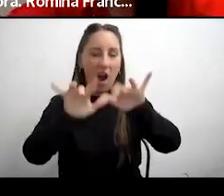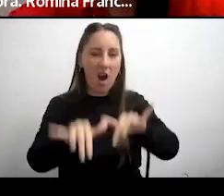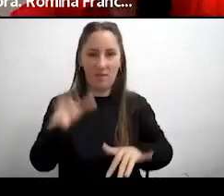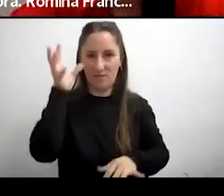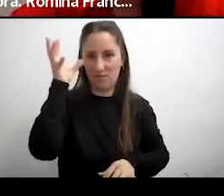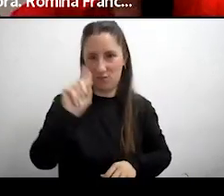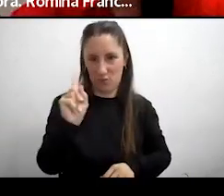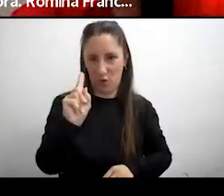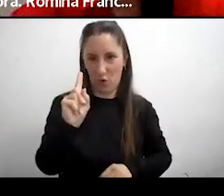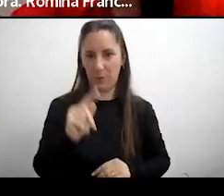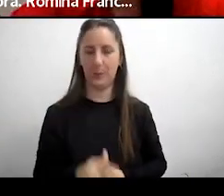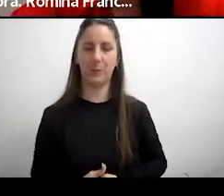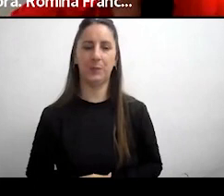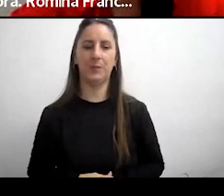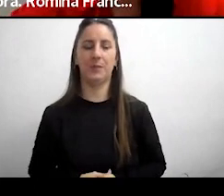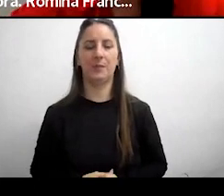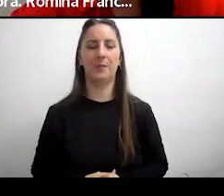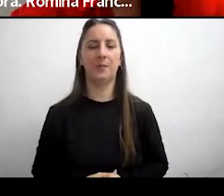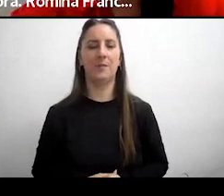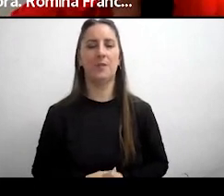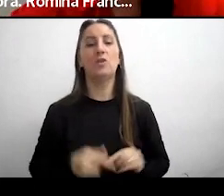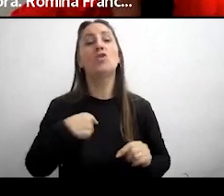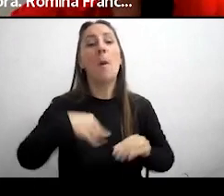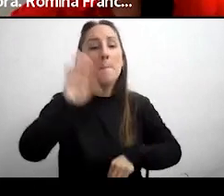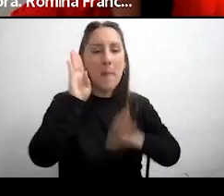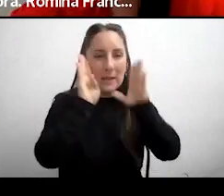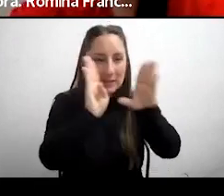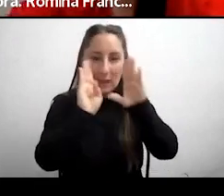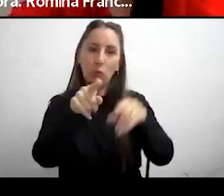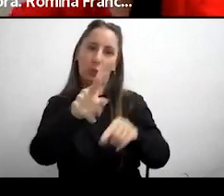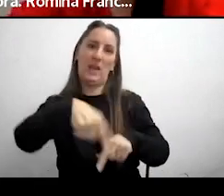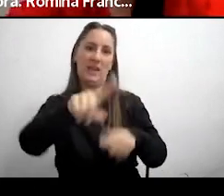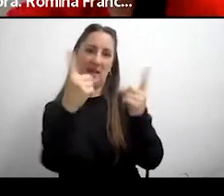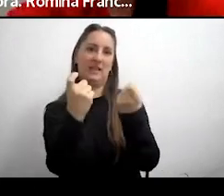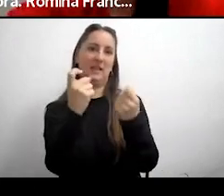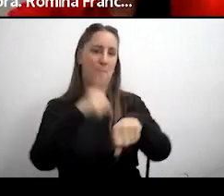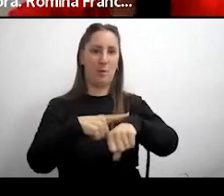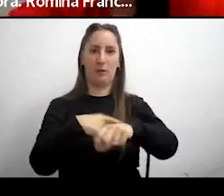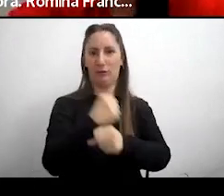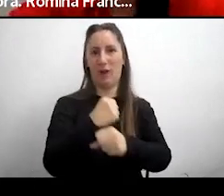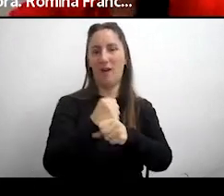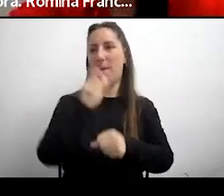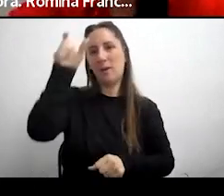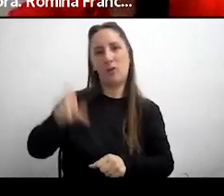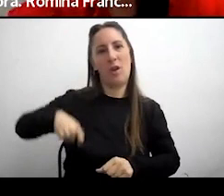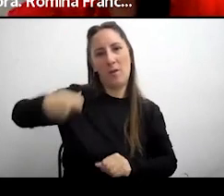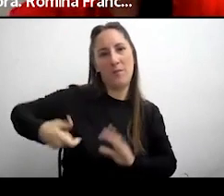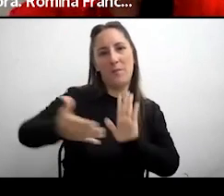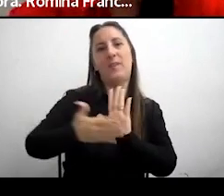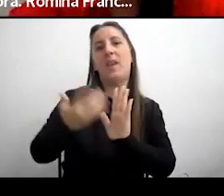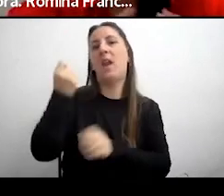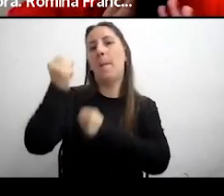focalicé básicamente en los que les van a afectar a cuando se encuentren con un contribuyente empresa